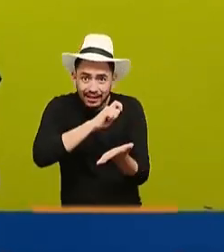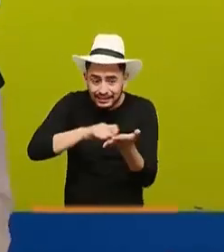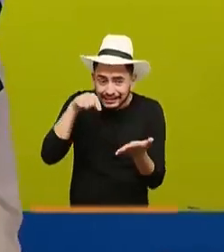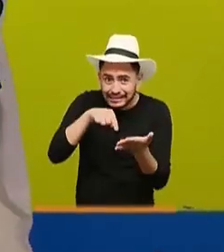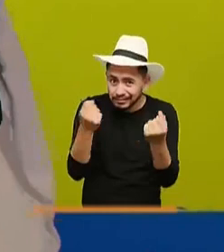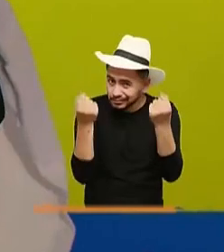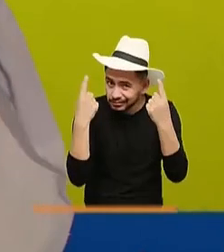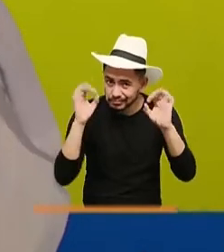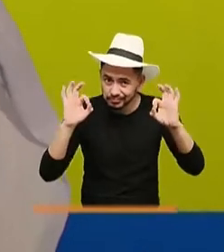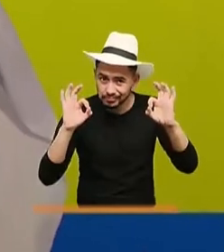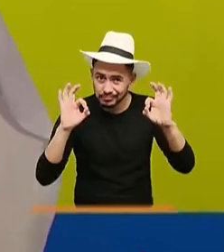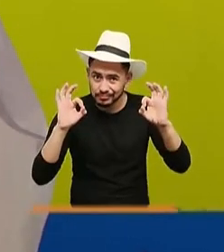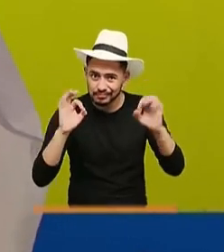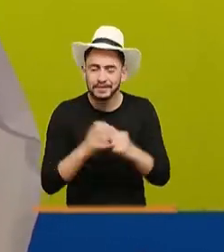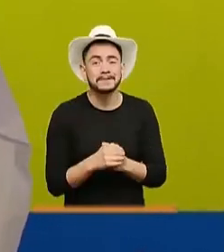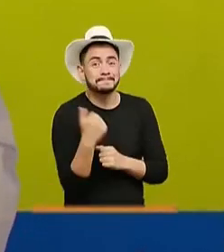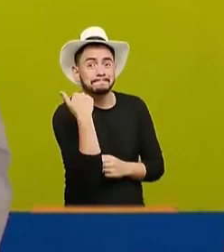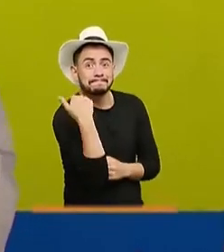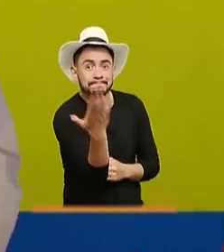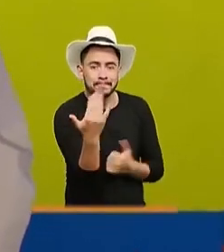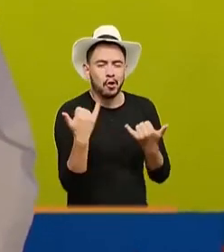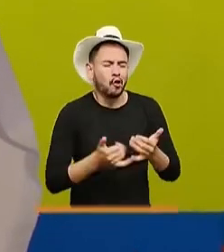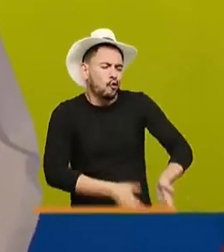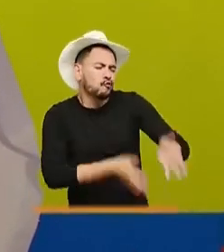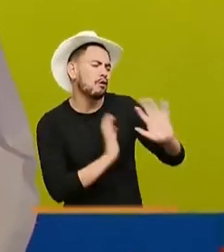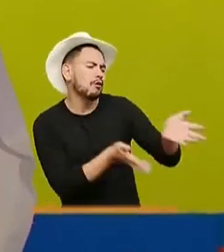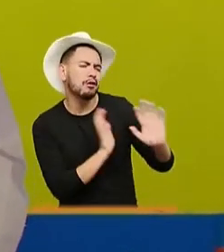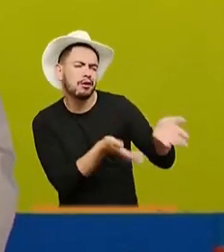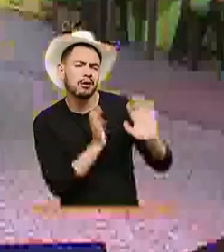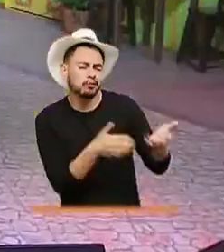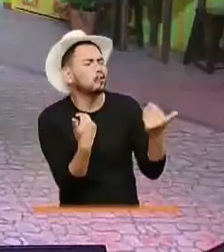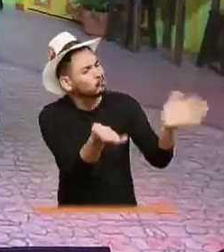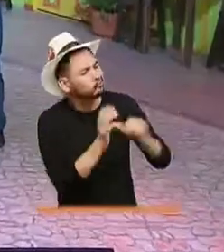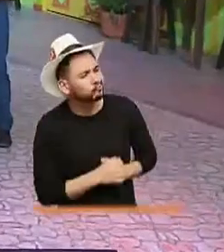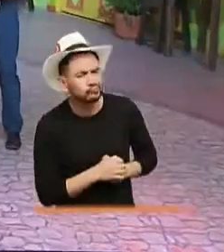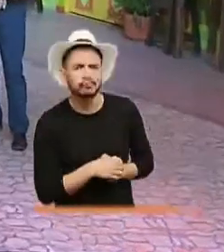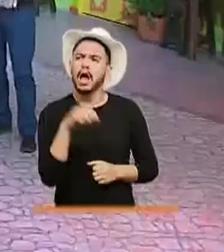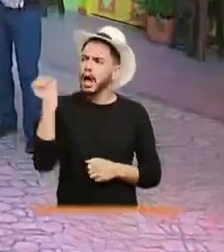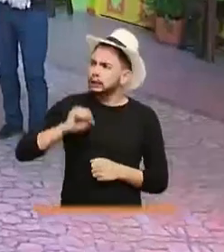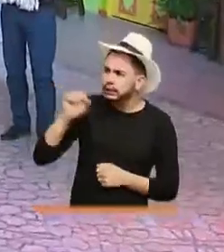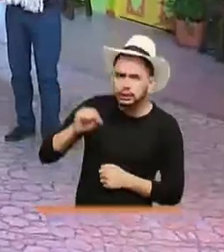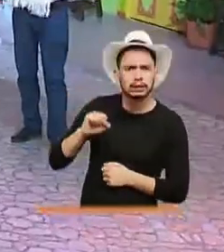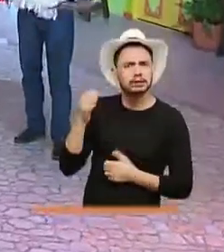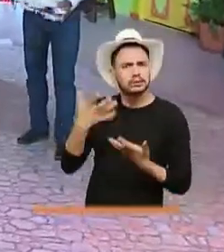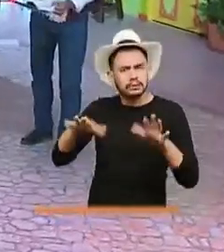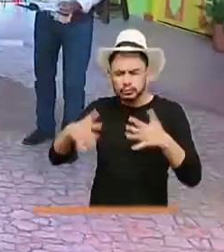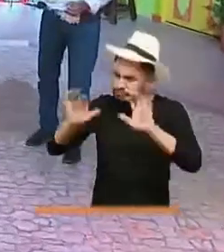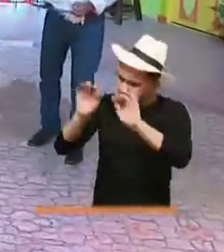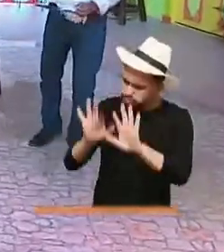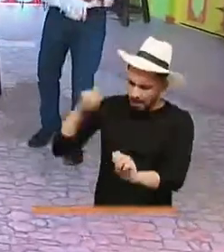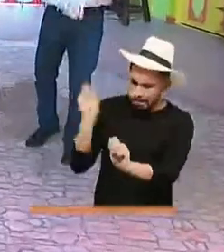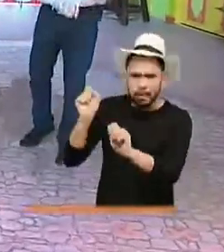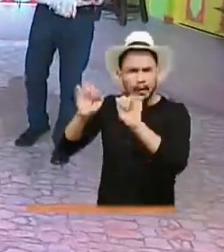Hablando sobre el dinero con un amigo vidriero, el hombre me confesó que este virus lo quebró.